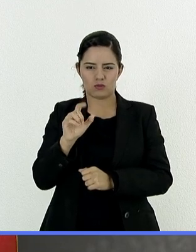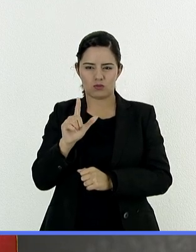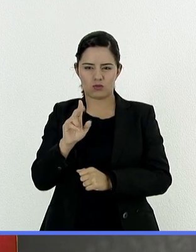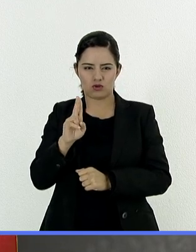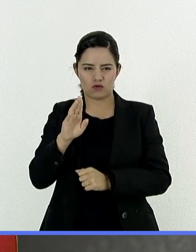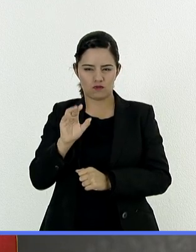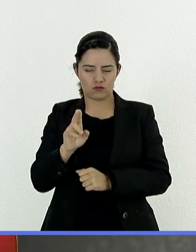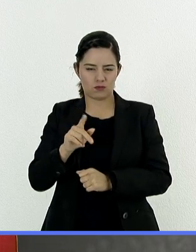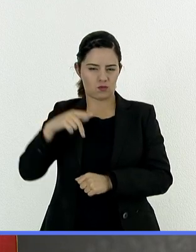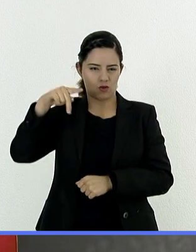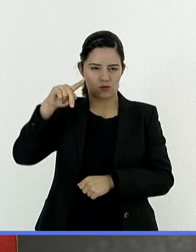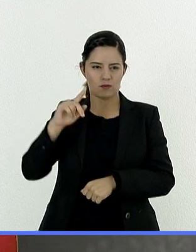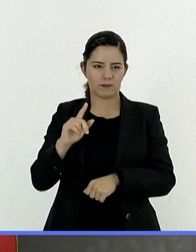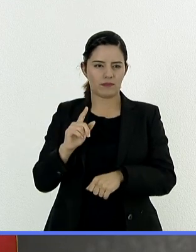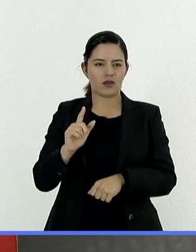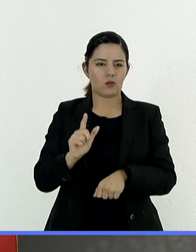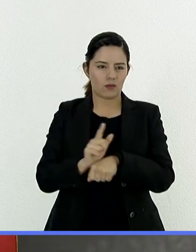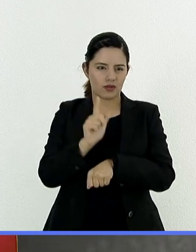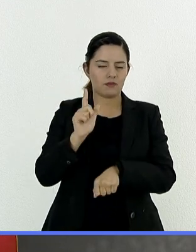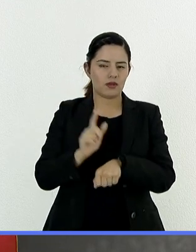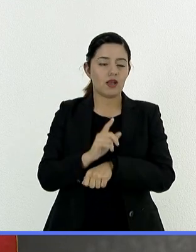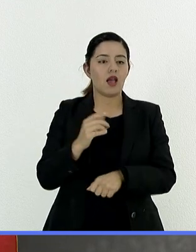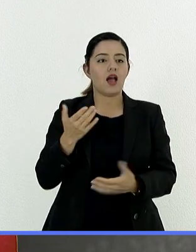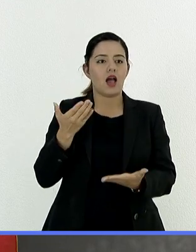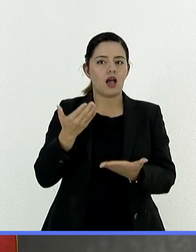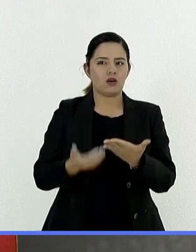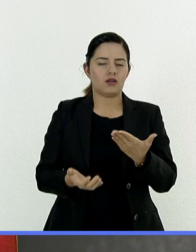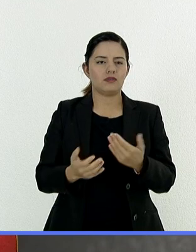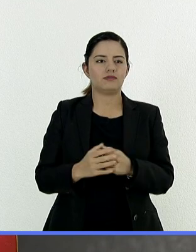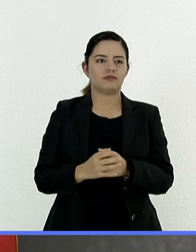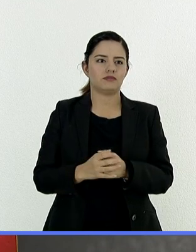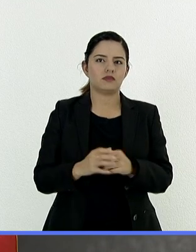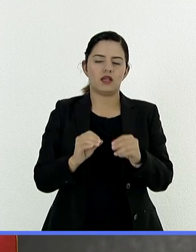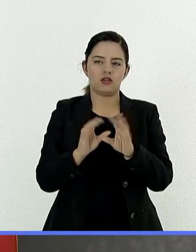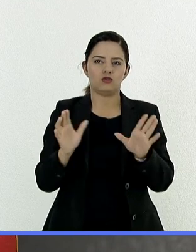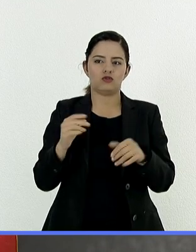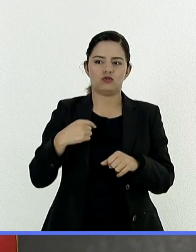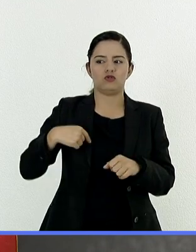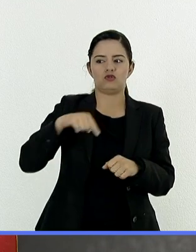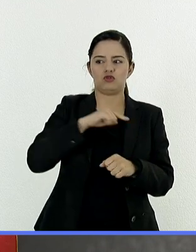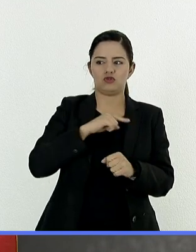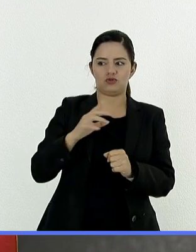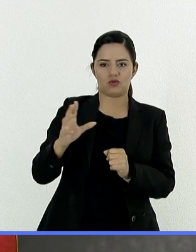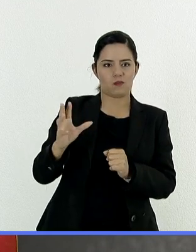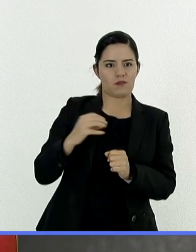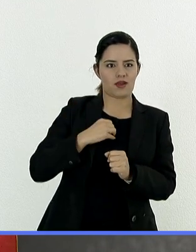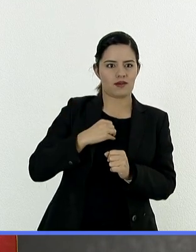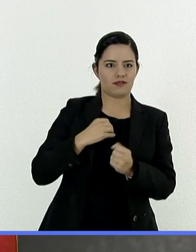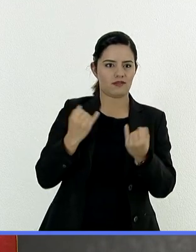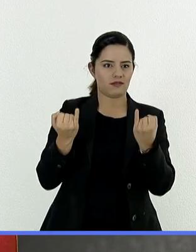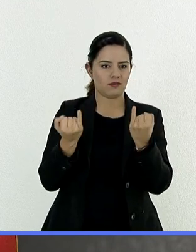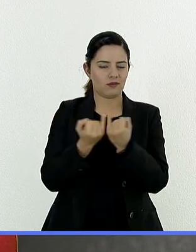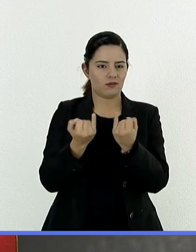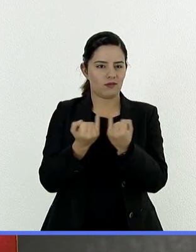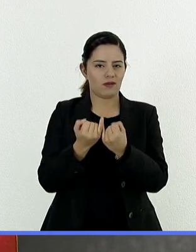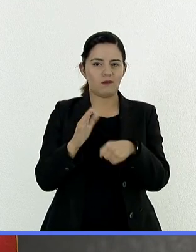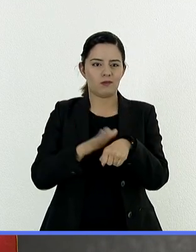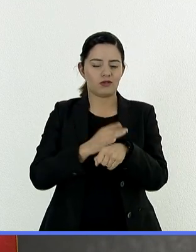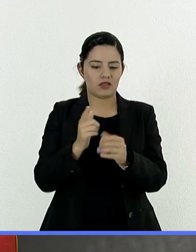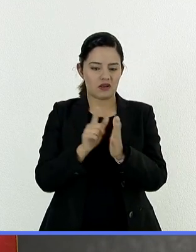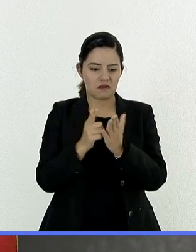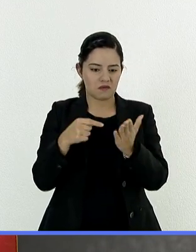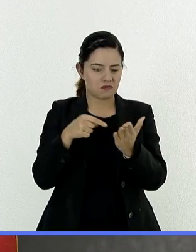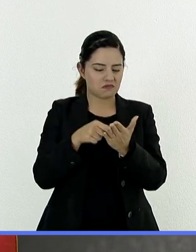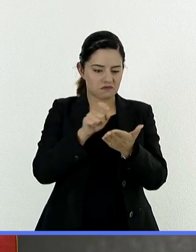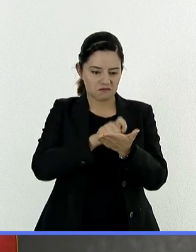de Guatemala y Que obviamente Nosotros tomamos muchas de esas ideas porque no hay mucha literatura